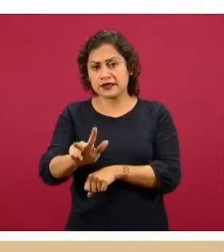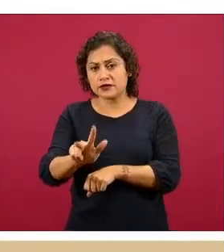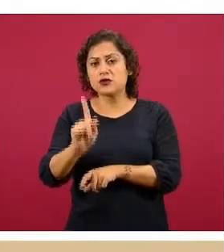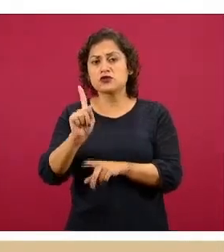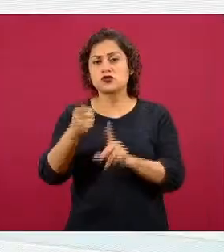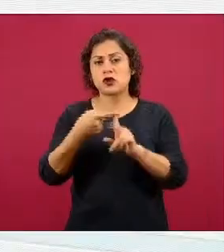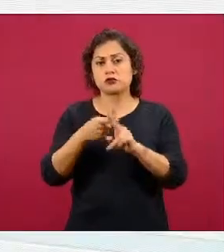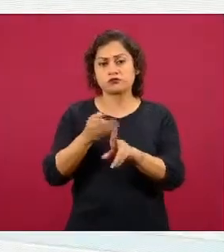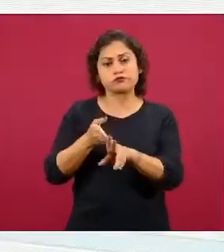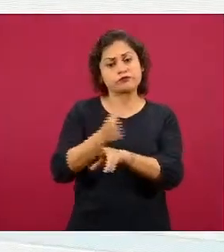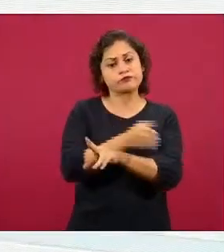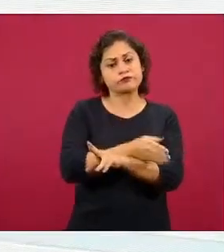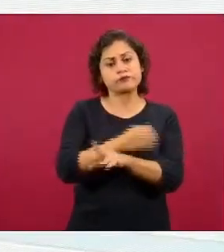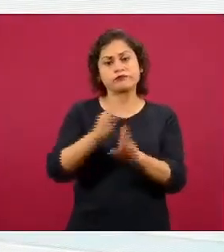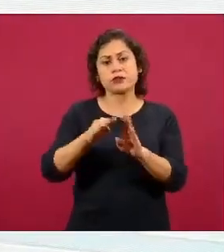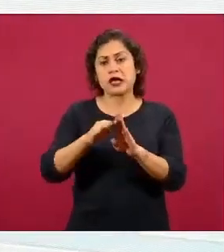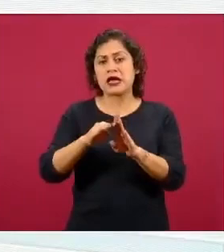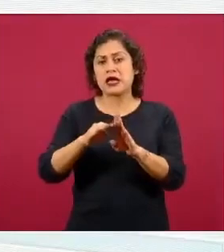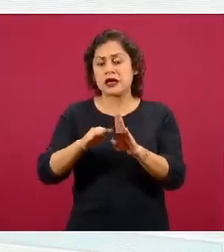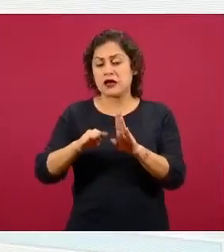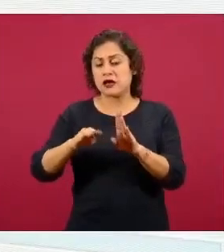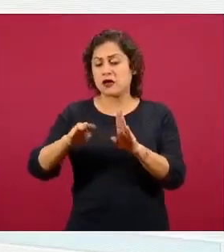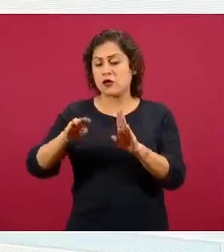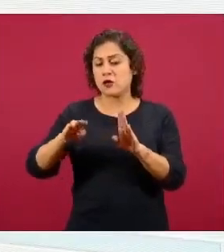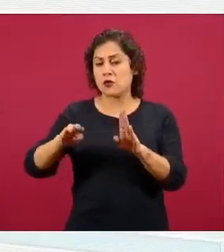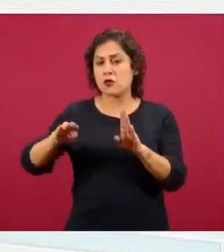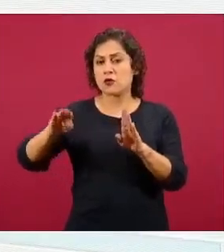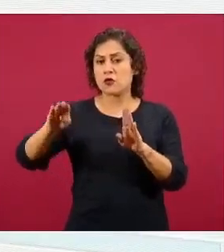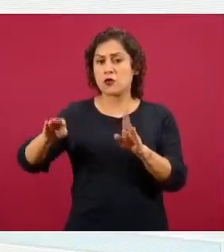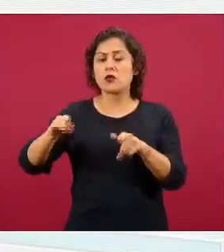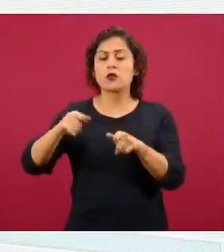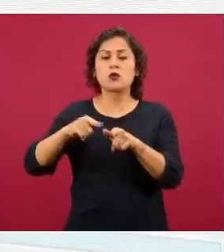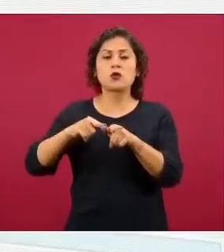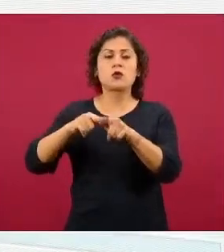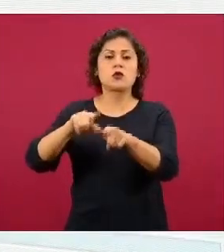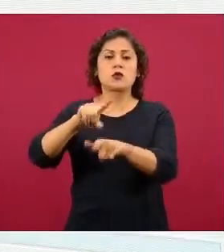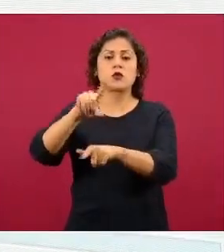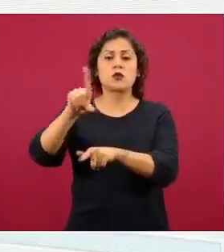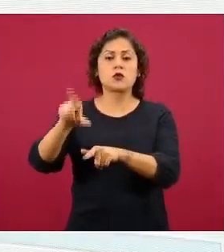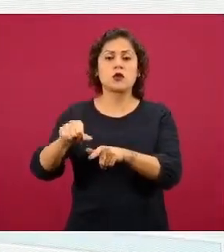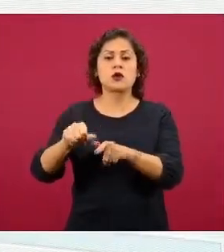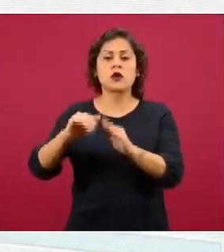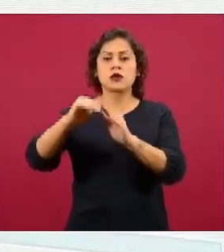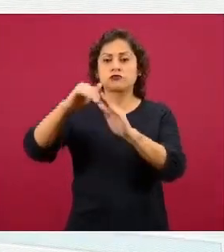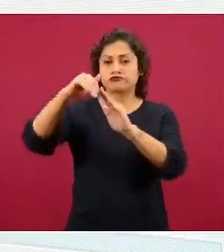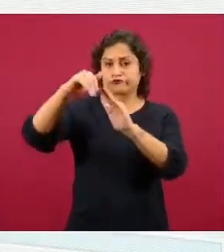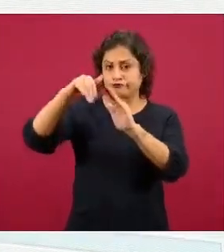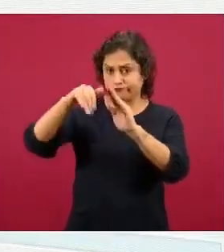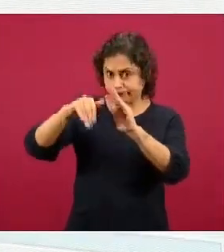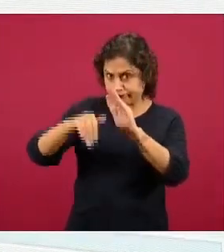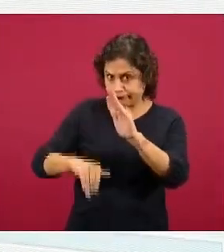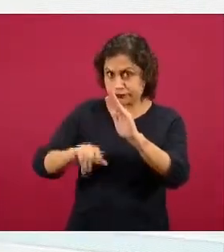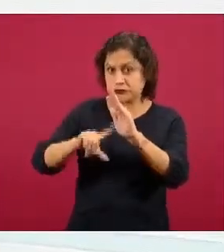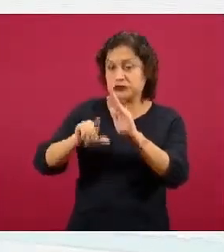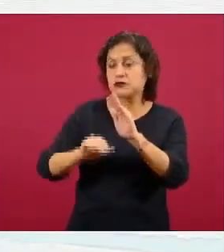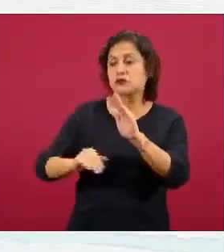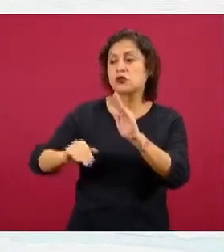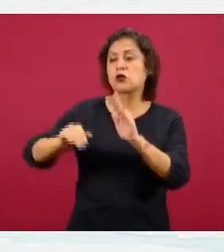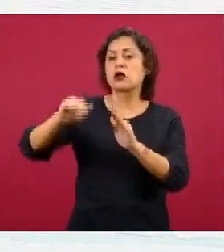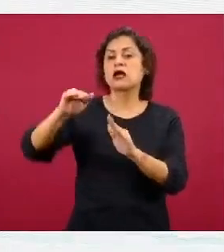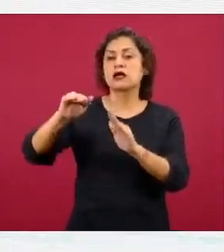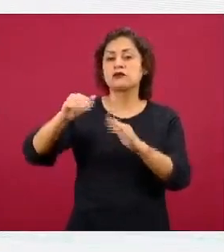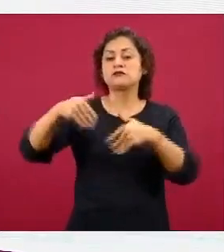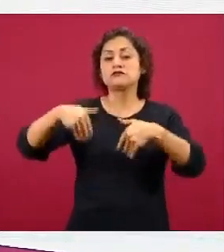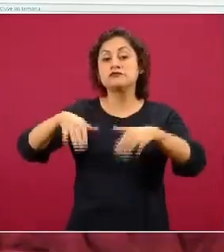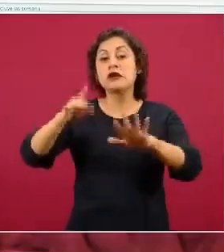meseta prolongada de varias semanas, un descenso que al final tuvo también un ascenso y vamos